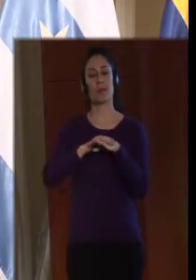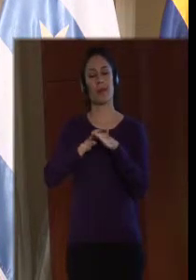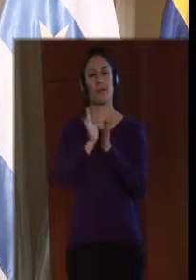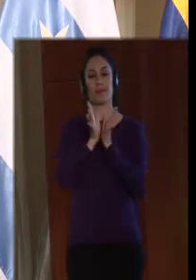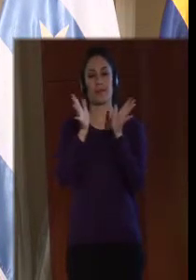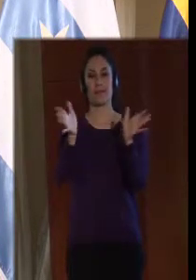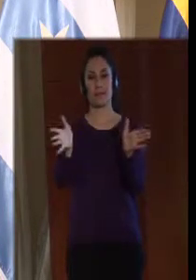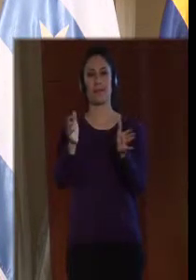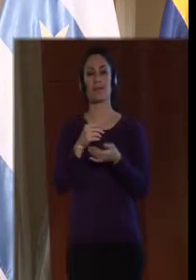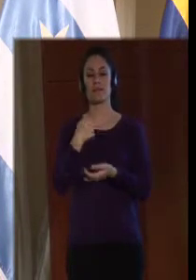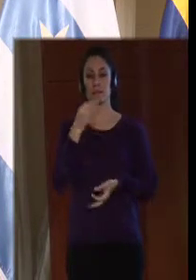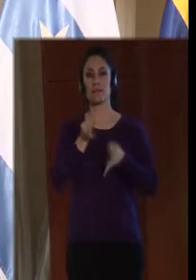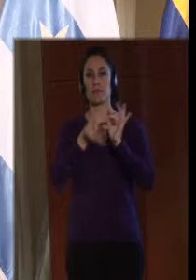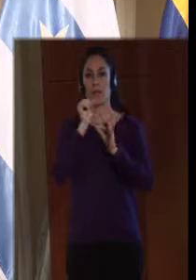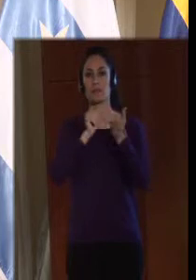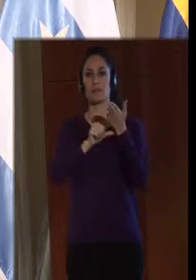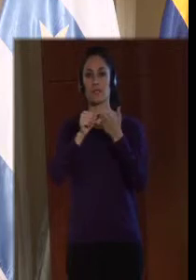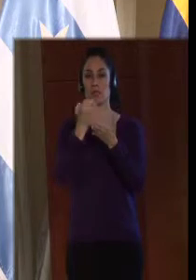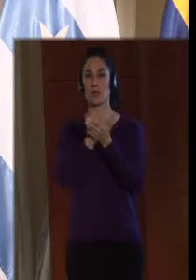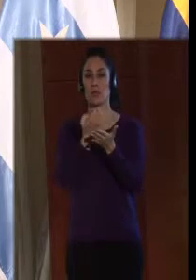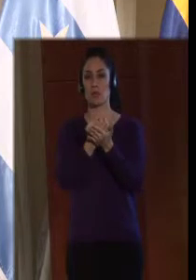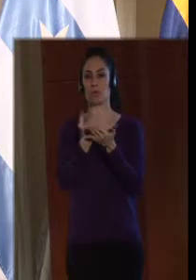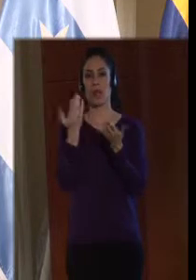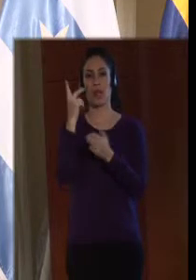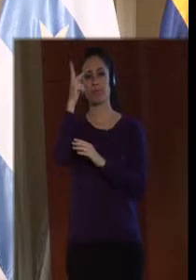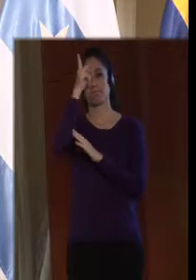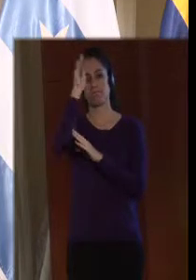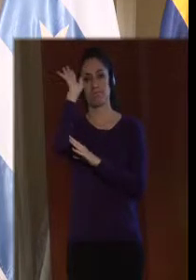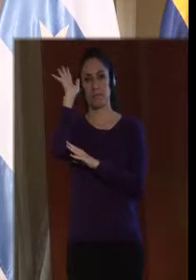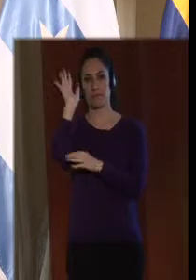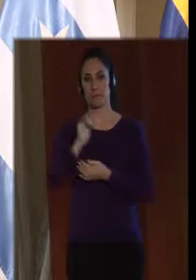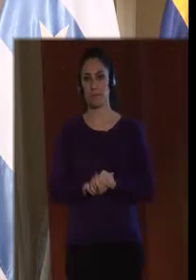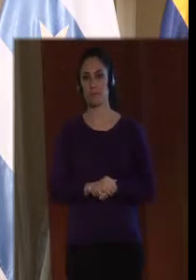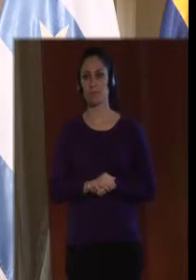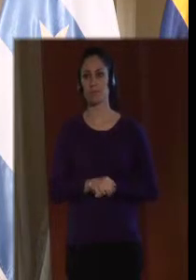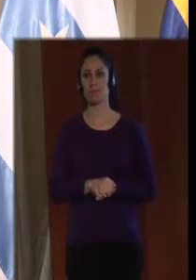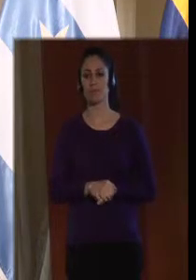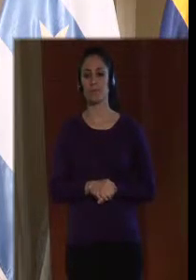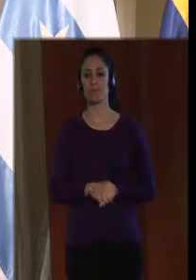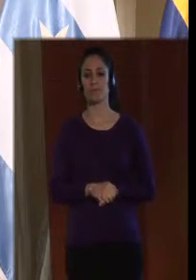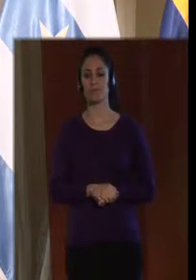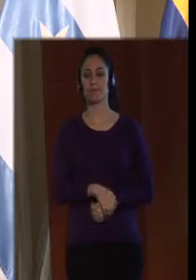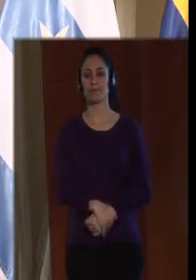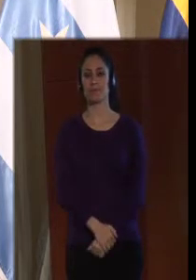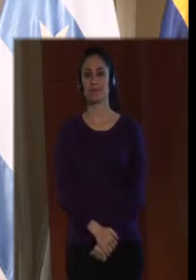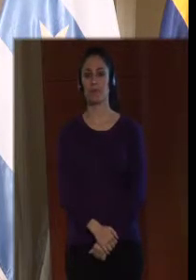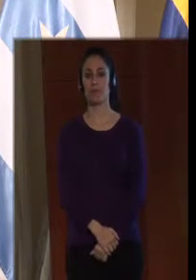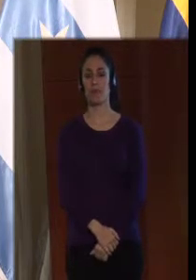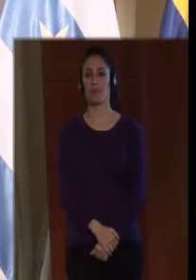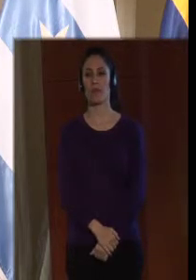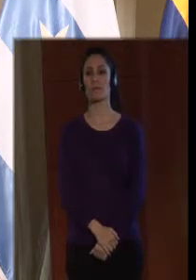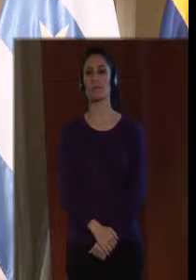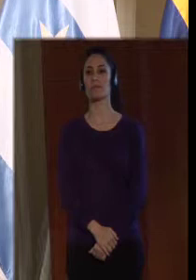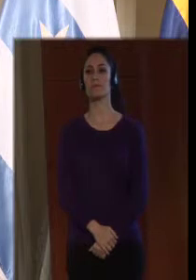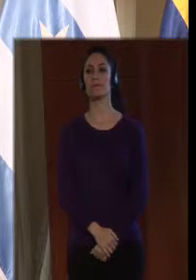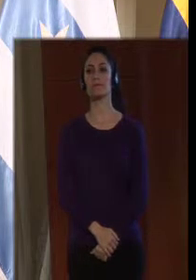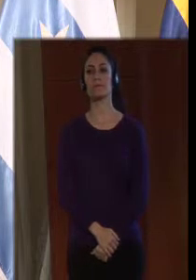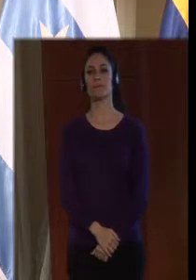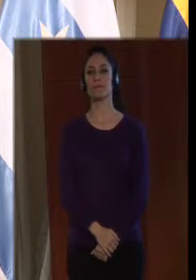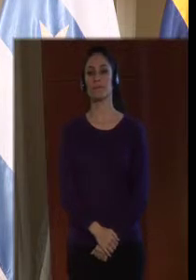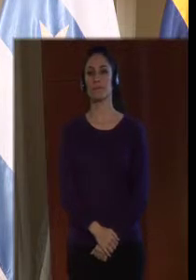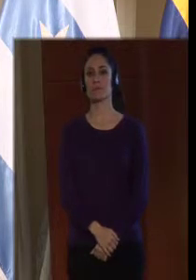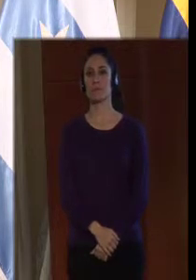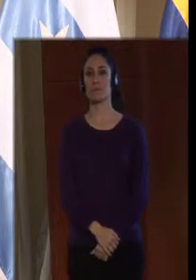Bueno, la exposición tiene la parte de, lo voy a explicar, la parte del desarrollo